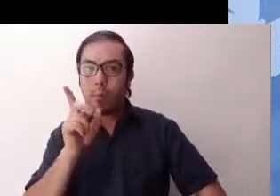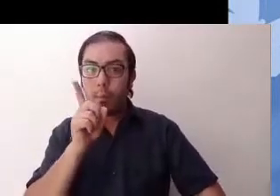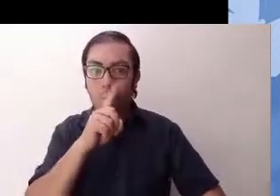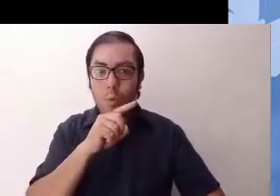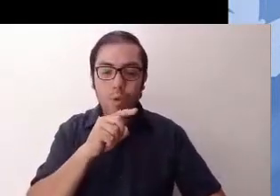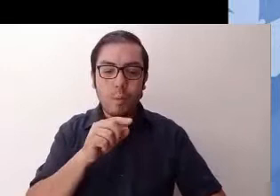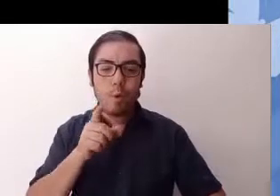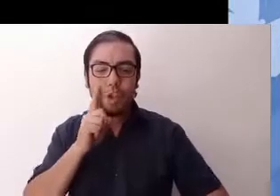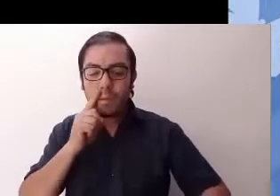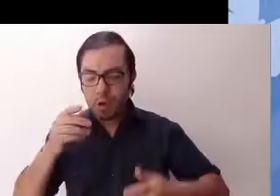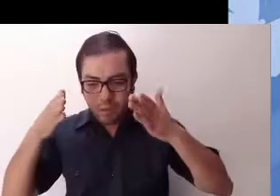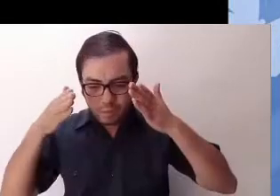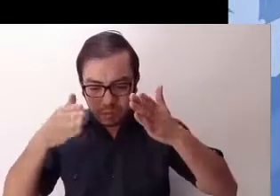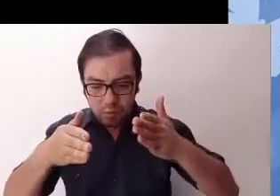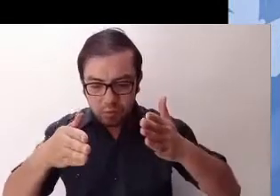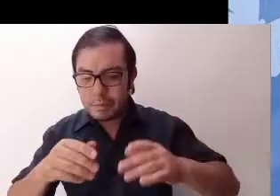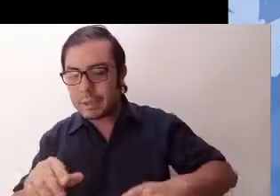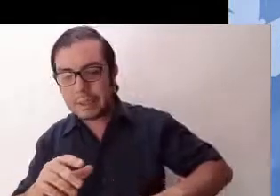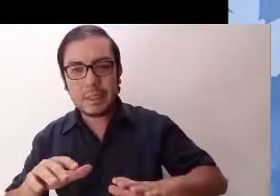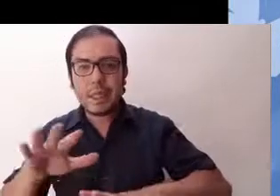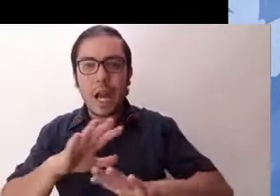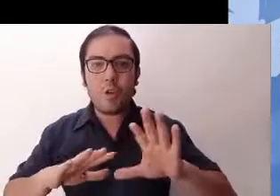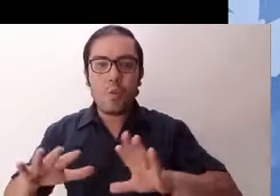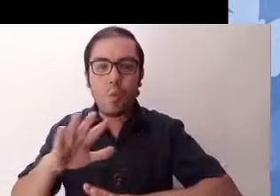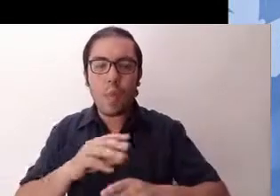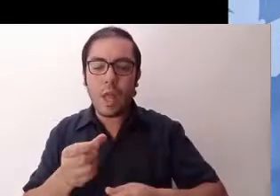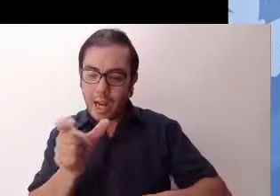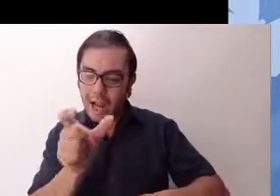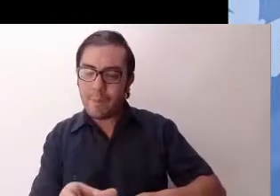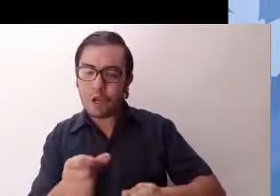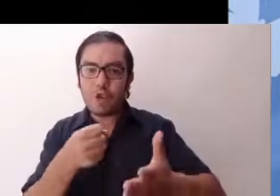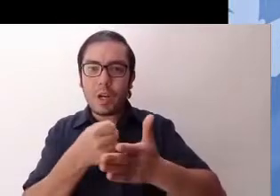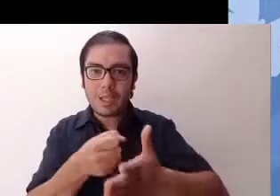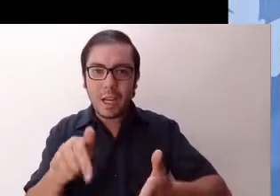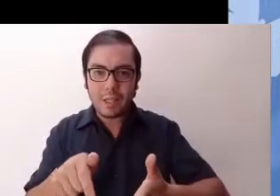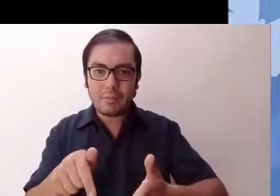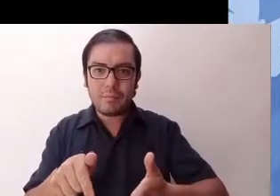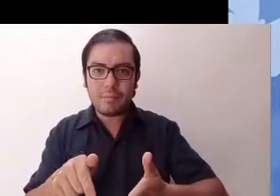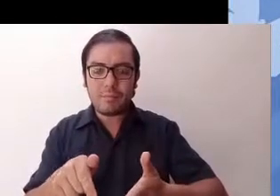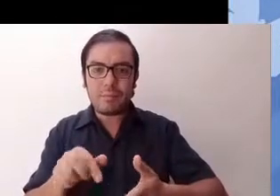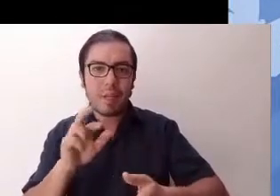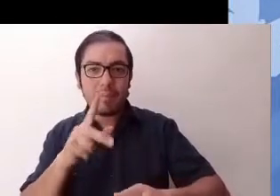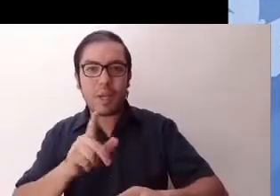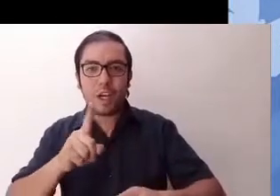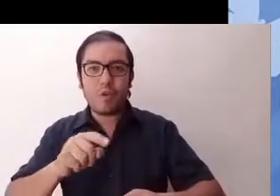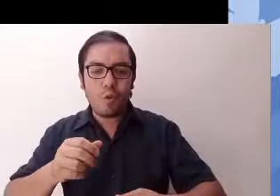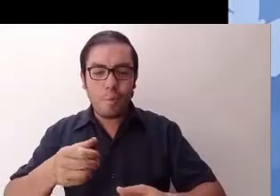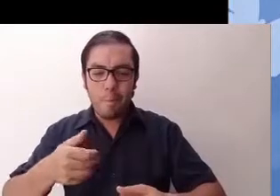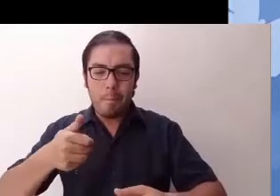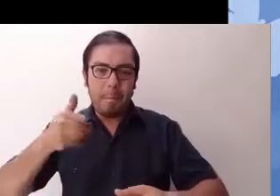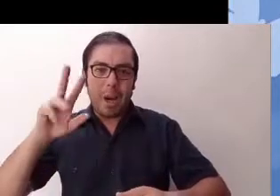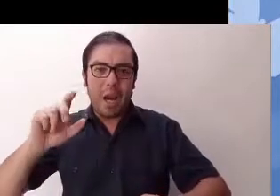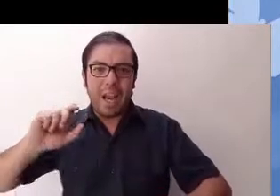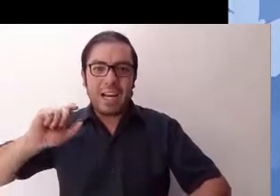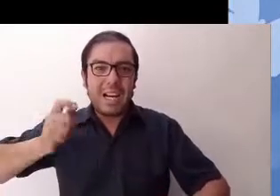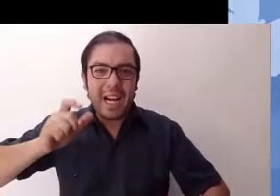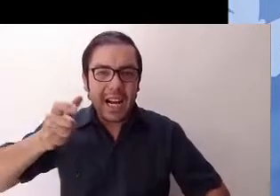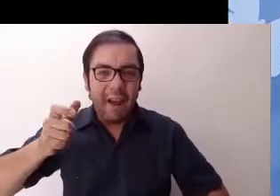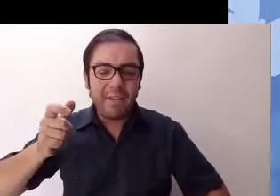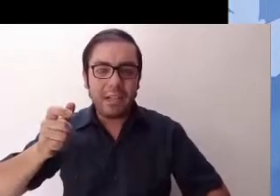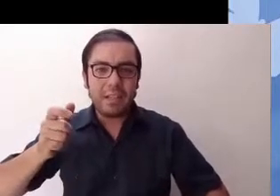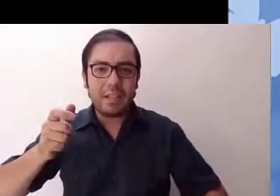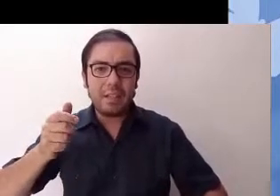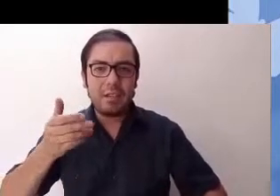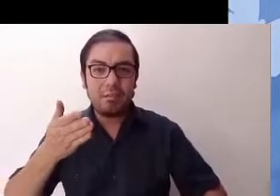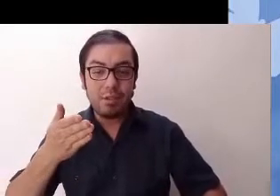que socorrer, ya que es mantener con vida al accidentado y evitar que empeore. Y ahí eso está